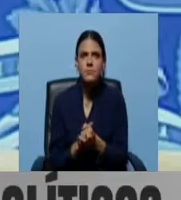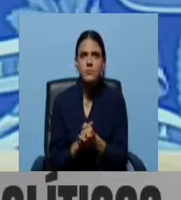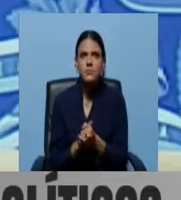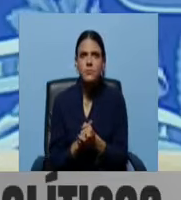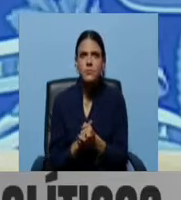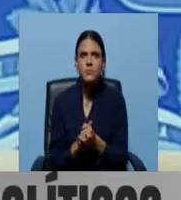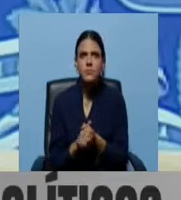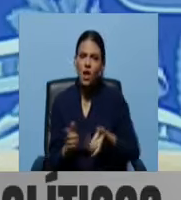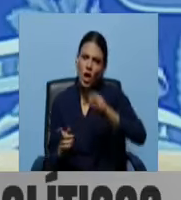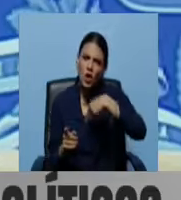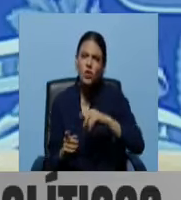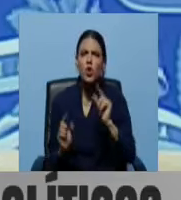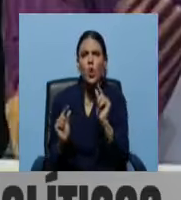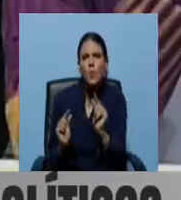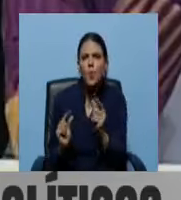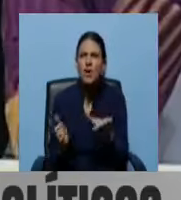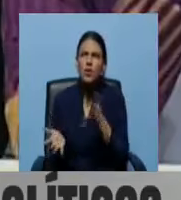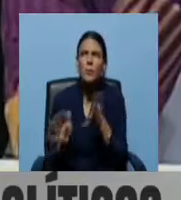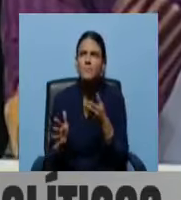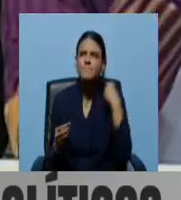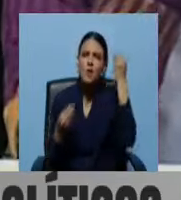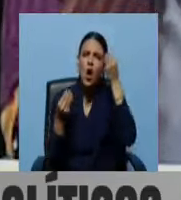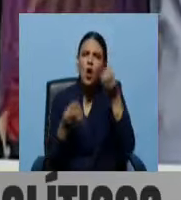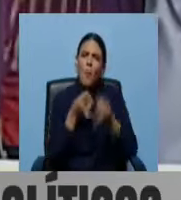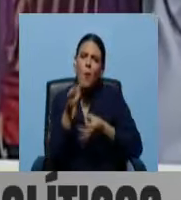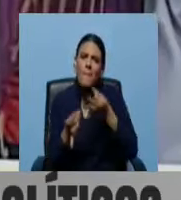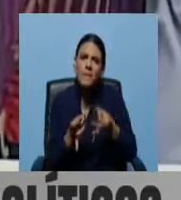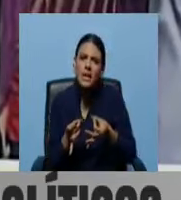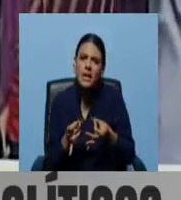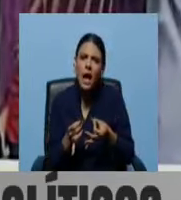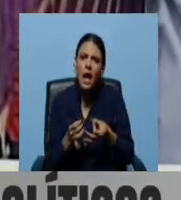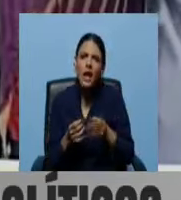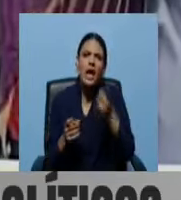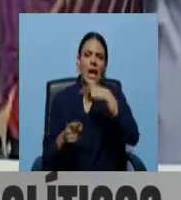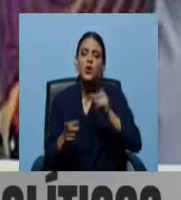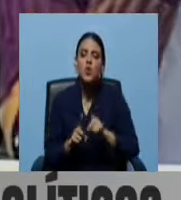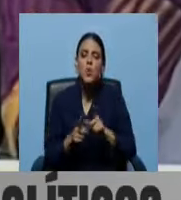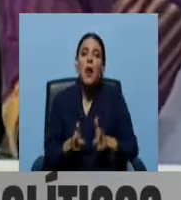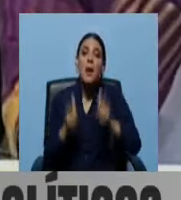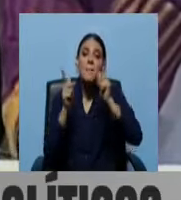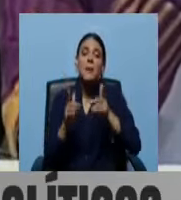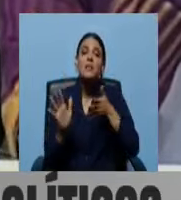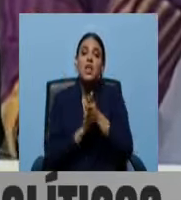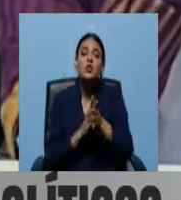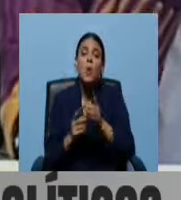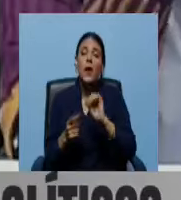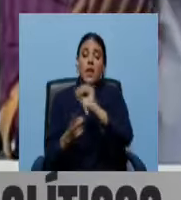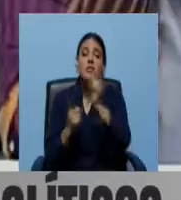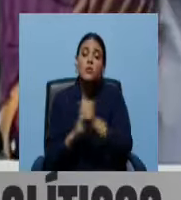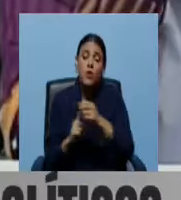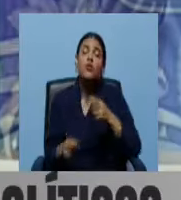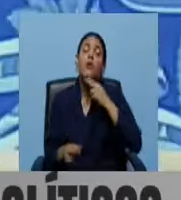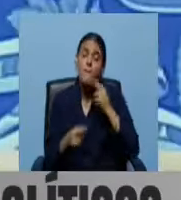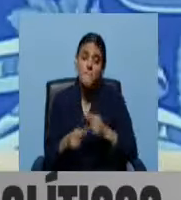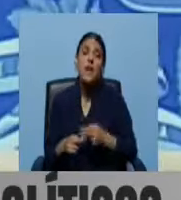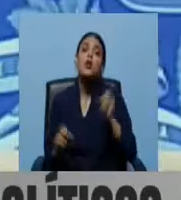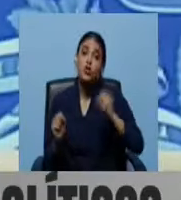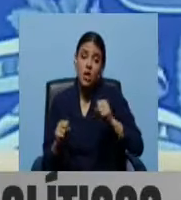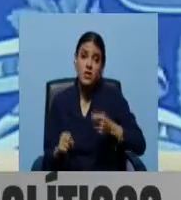hemos tenido un poco de dejar hacer, dejar pasar en cosas que son muy peligrosas. Aquí hemos